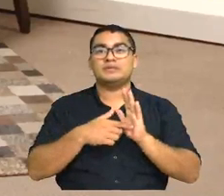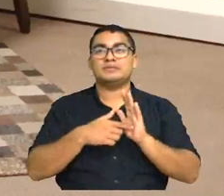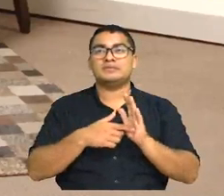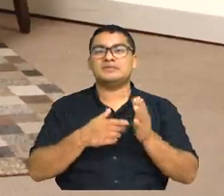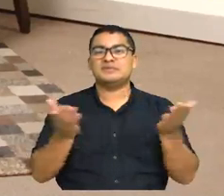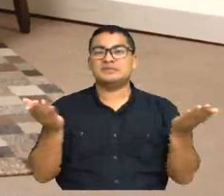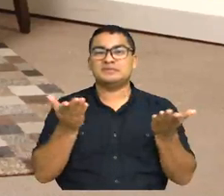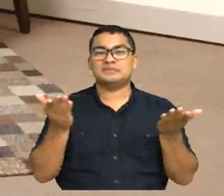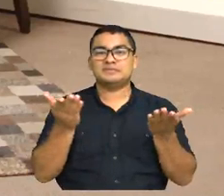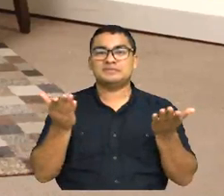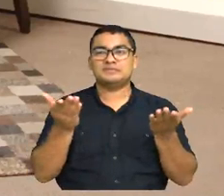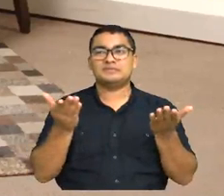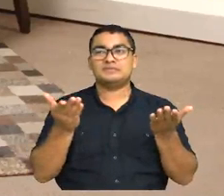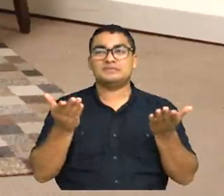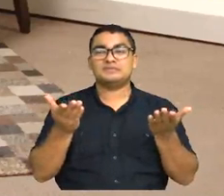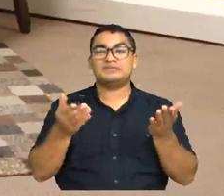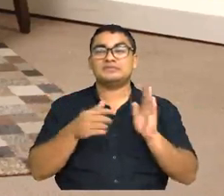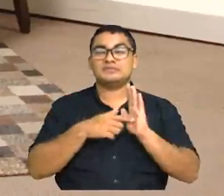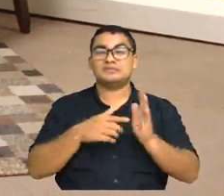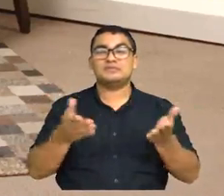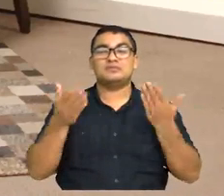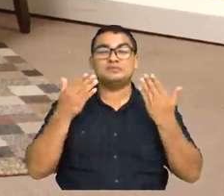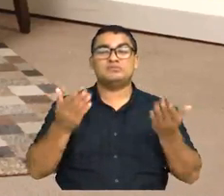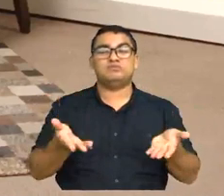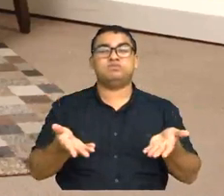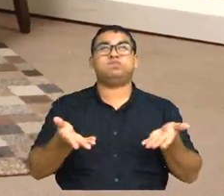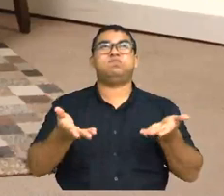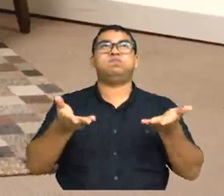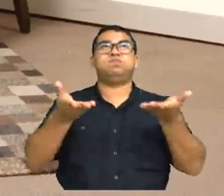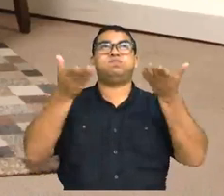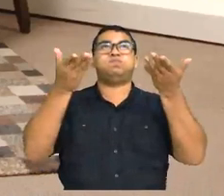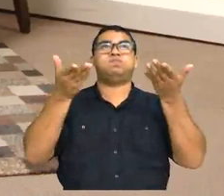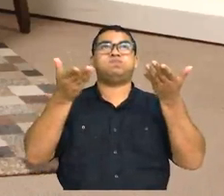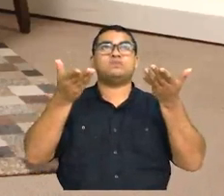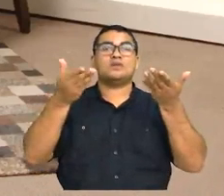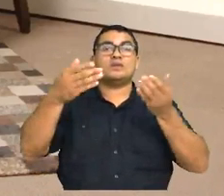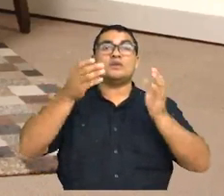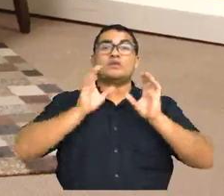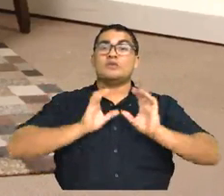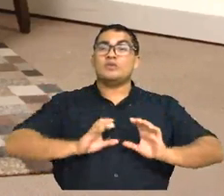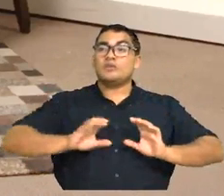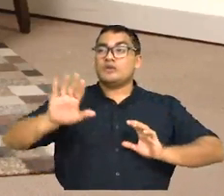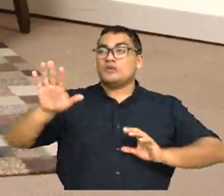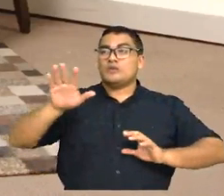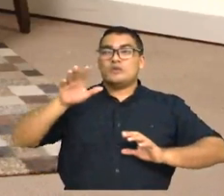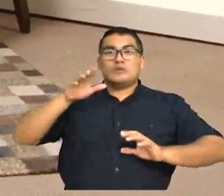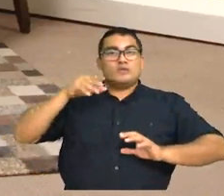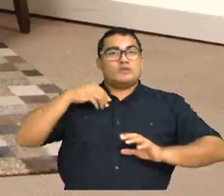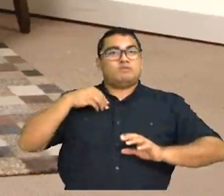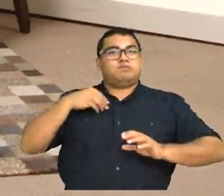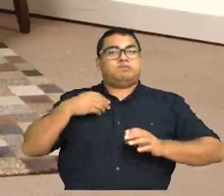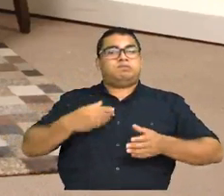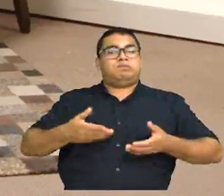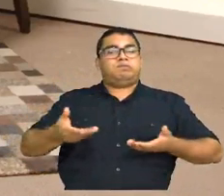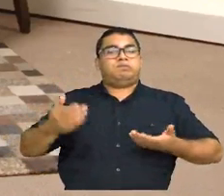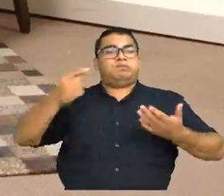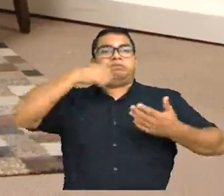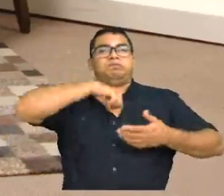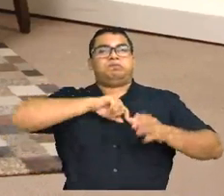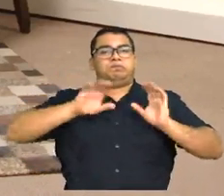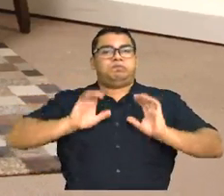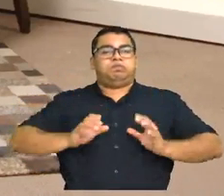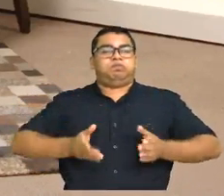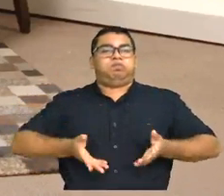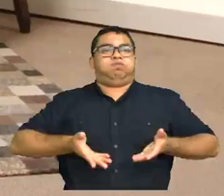producido por las alzas de las temperaturas, que esto nuestro cuerpo las percibe, y hay un aumento de la temperatura corporal que puede llegar